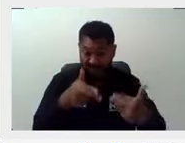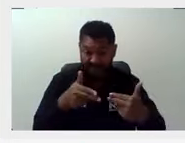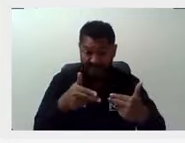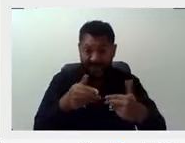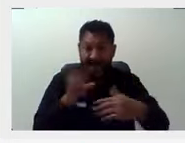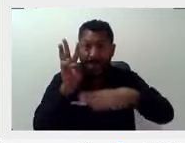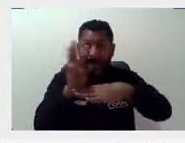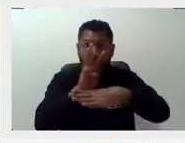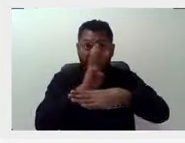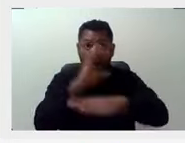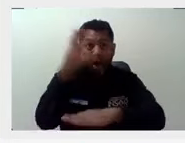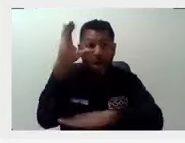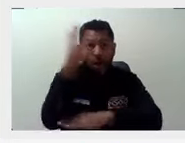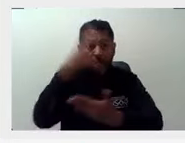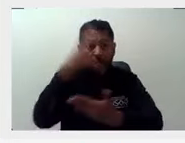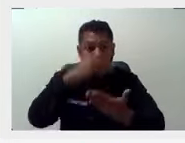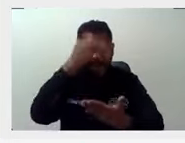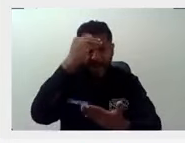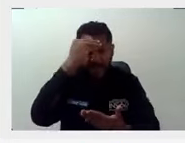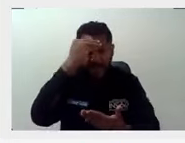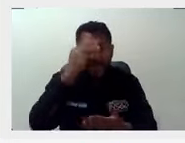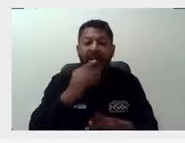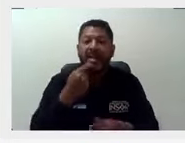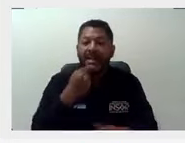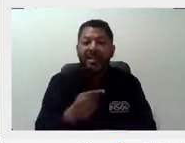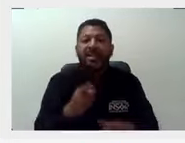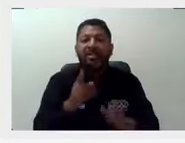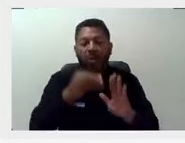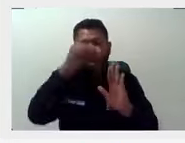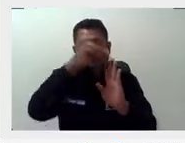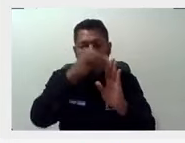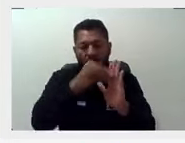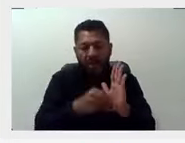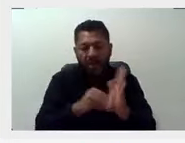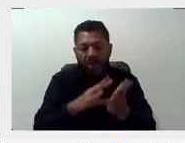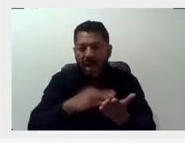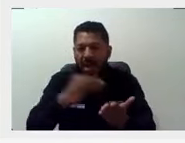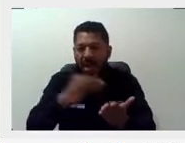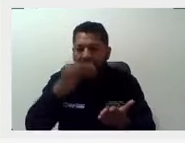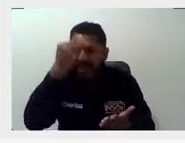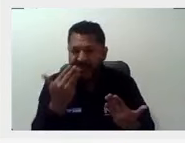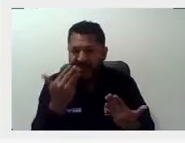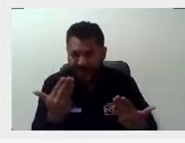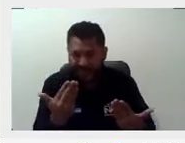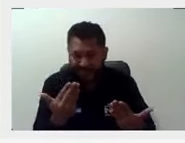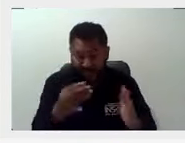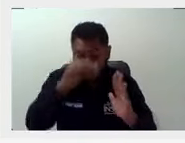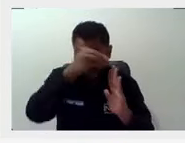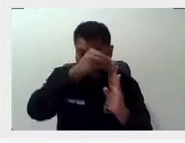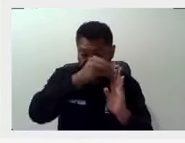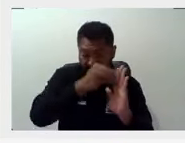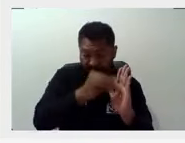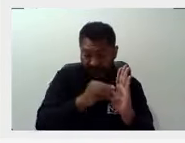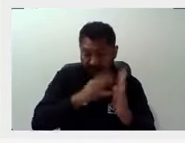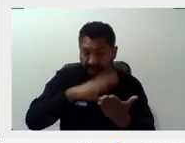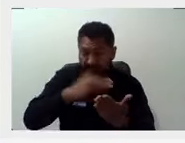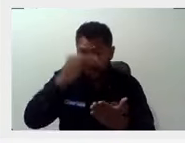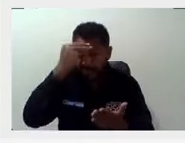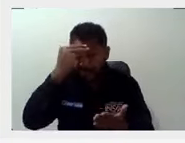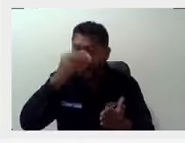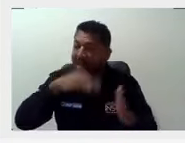un espacio que se llama Contenidos para Aprender, ¿sí? En Contenidos para Aprender es una colección de más de 1,000